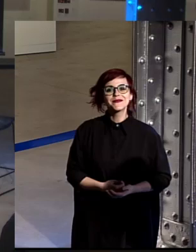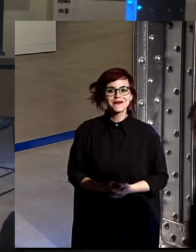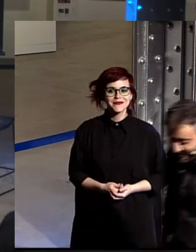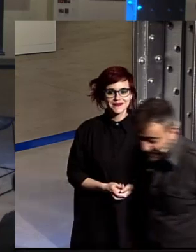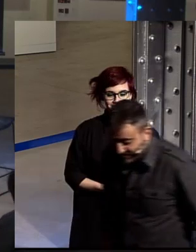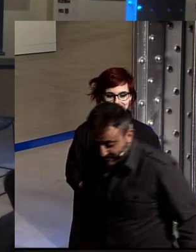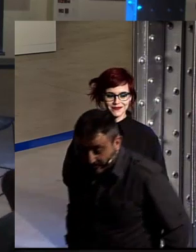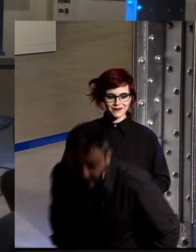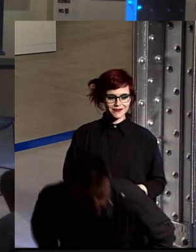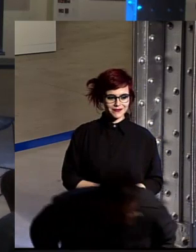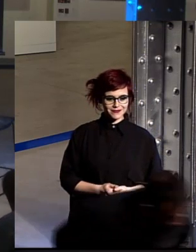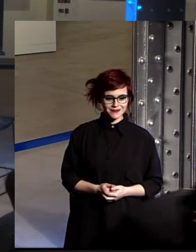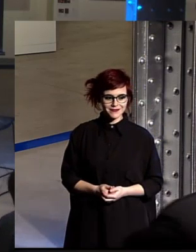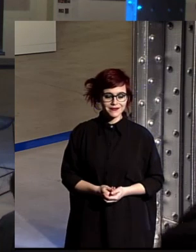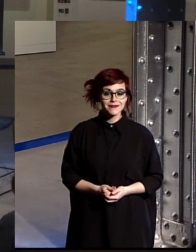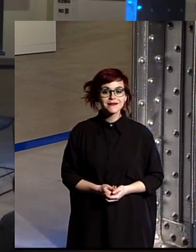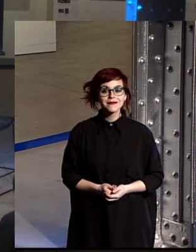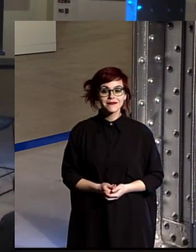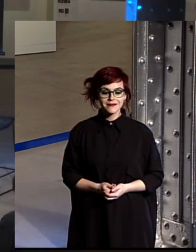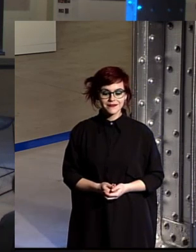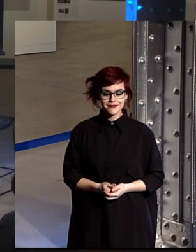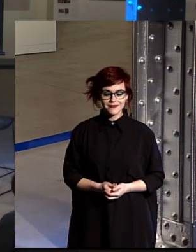¿Lo tengo el mandito? Aquí.